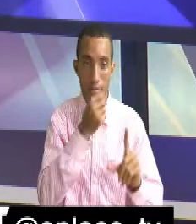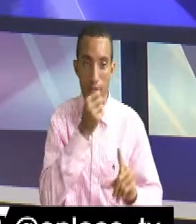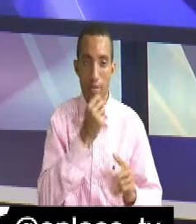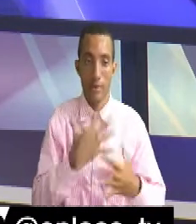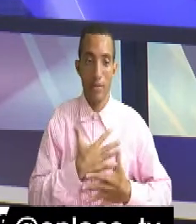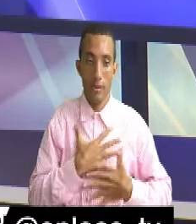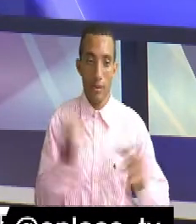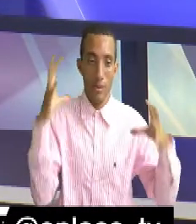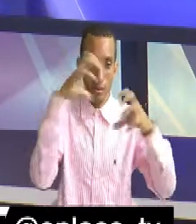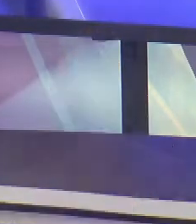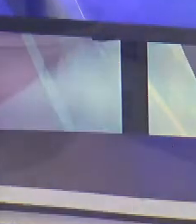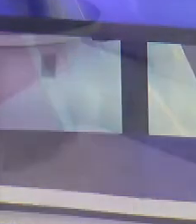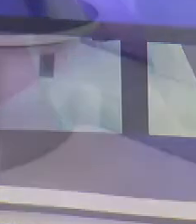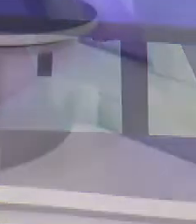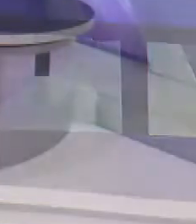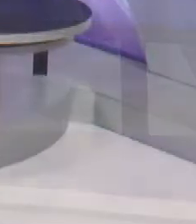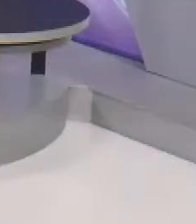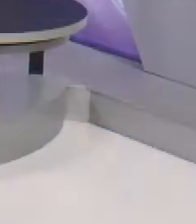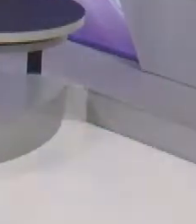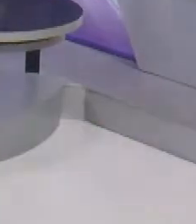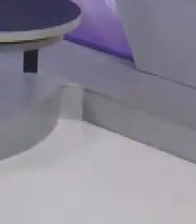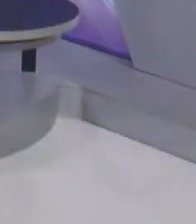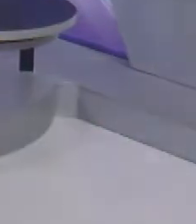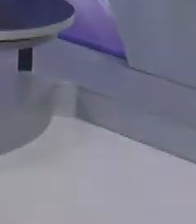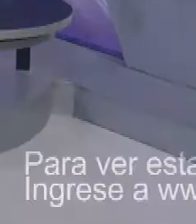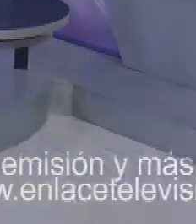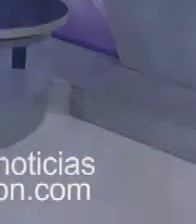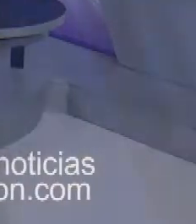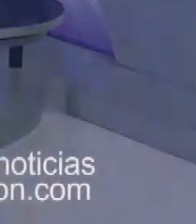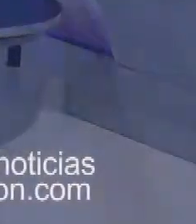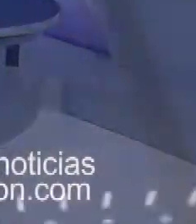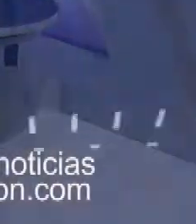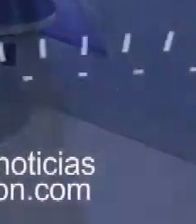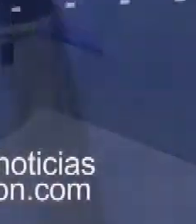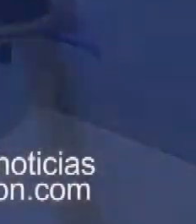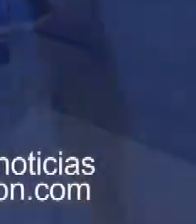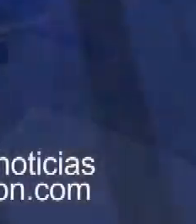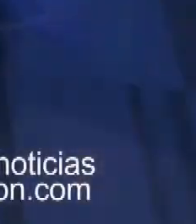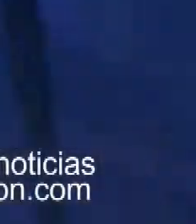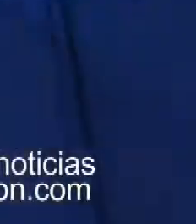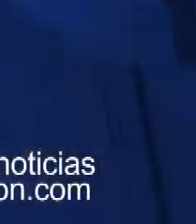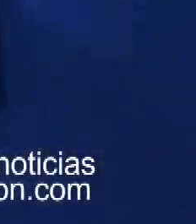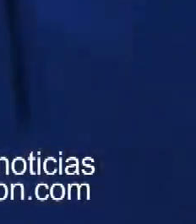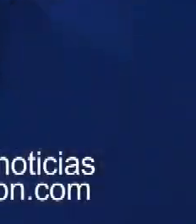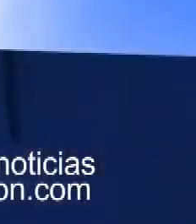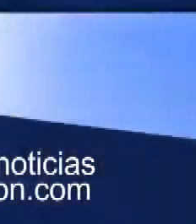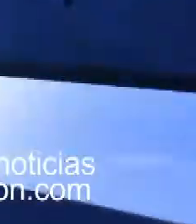noche para todos.